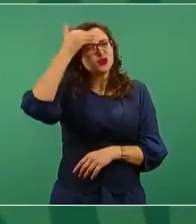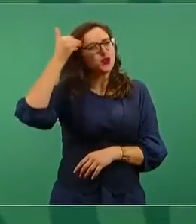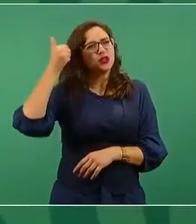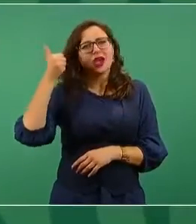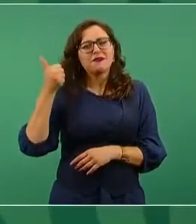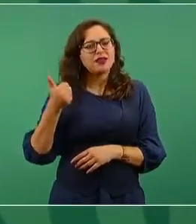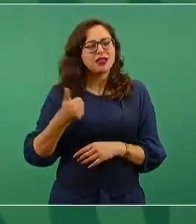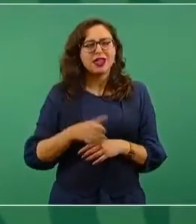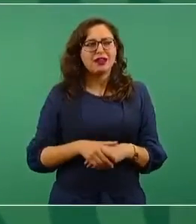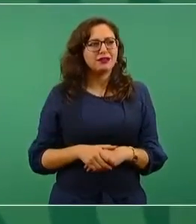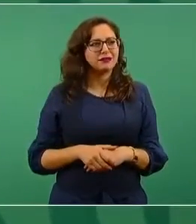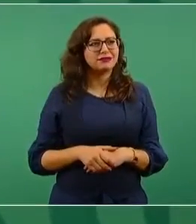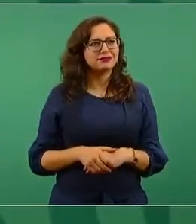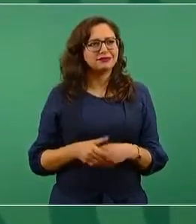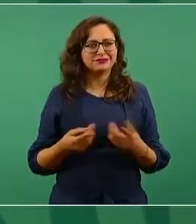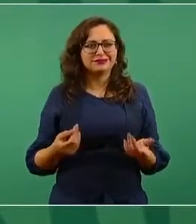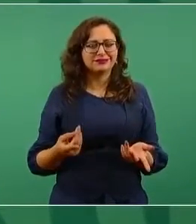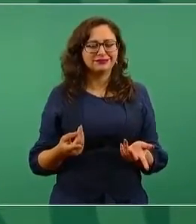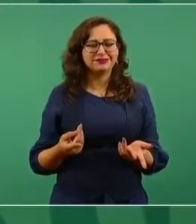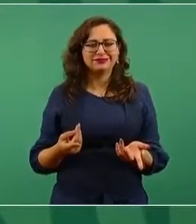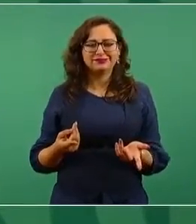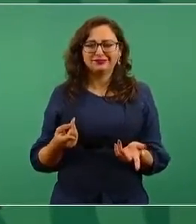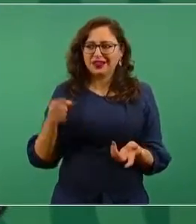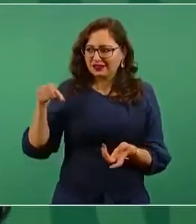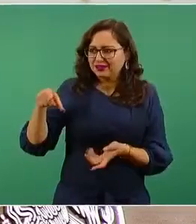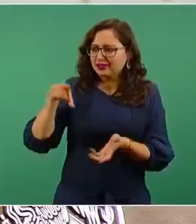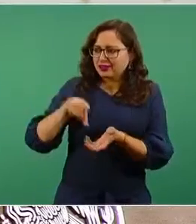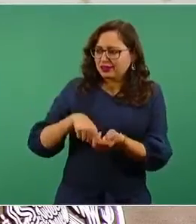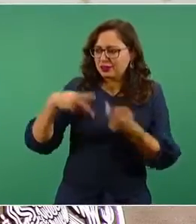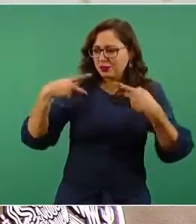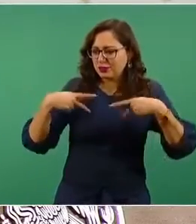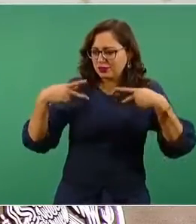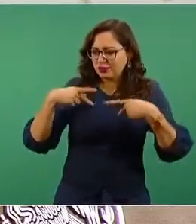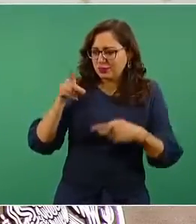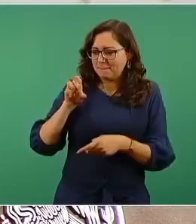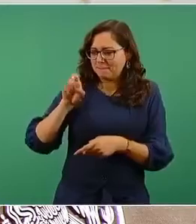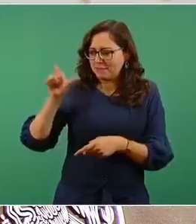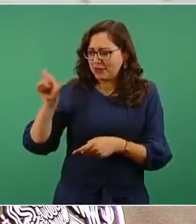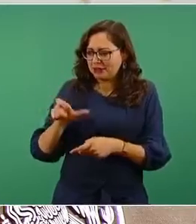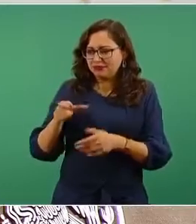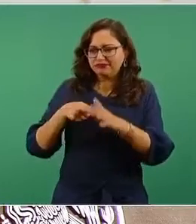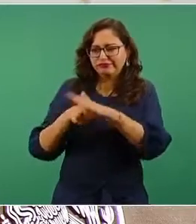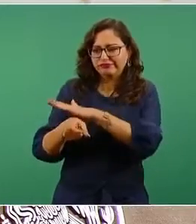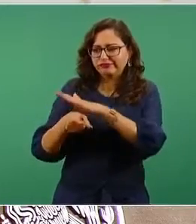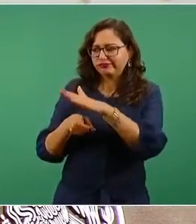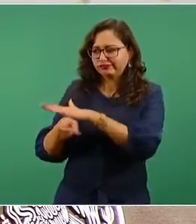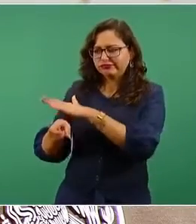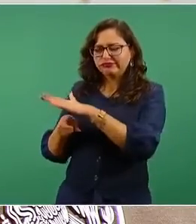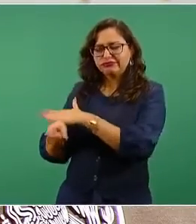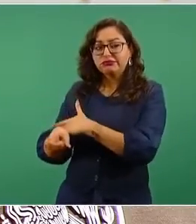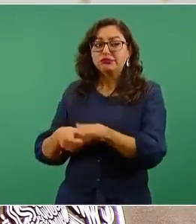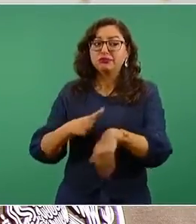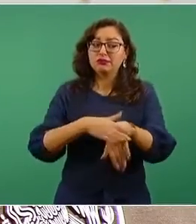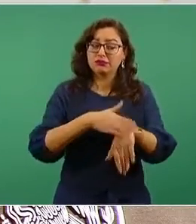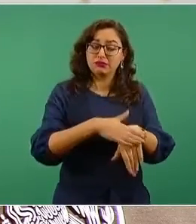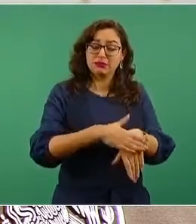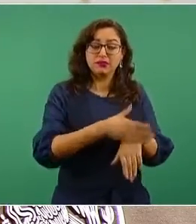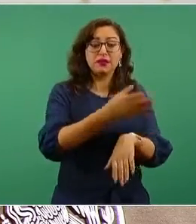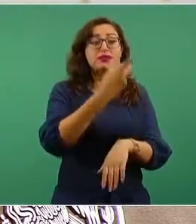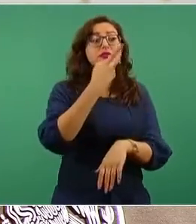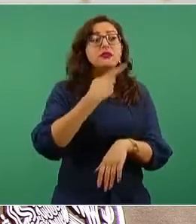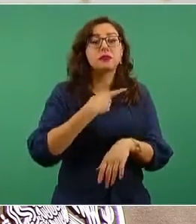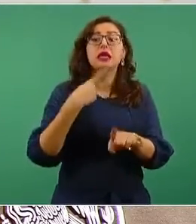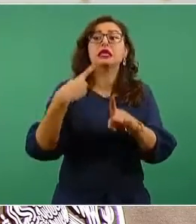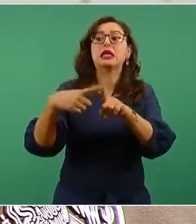funcionarios de Petróleos Mexicanos. Entonces les pedimos que nos informaran